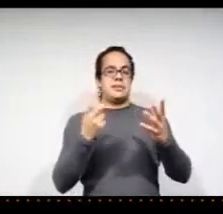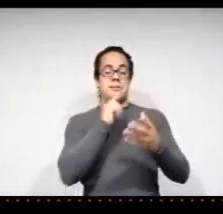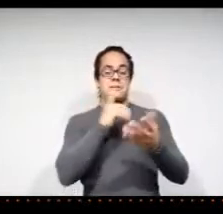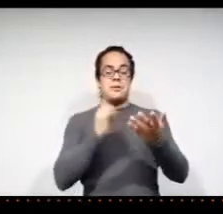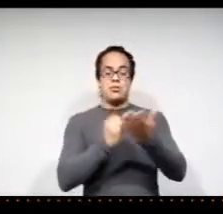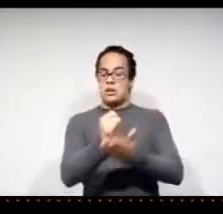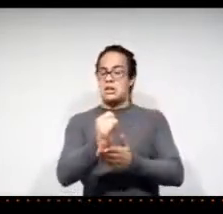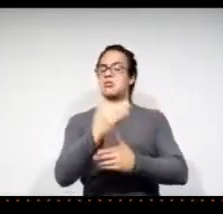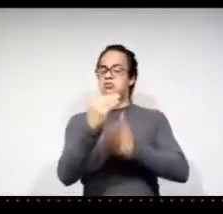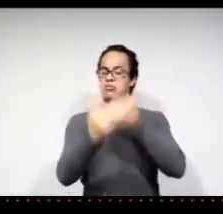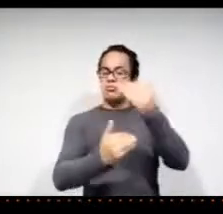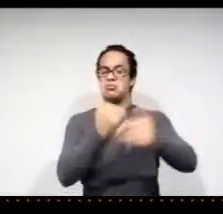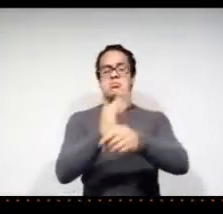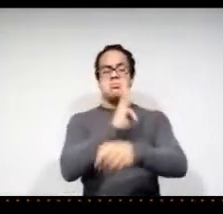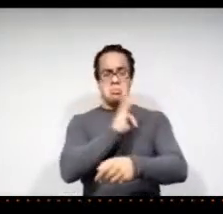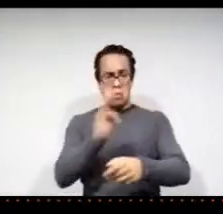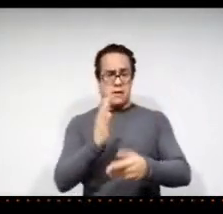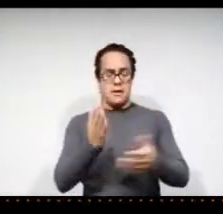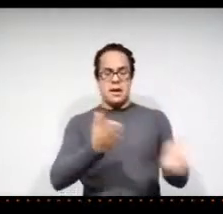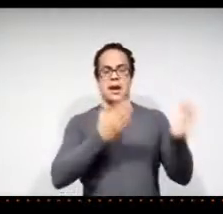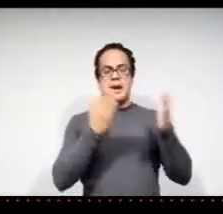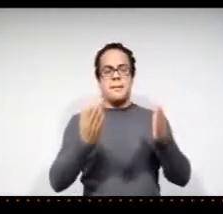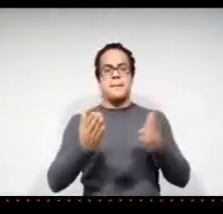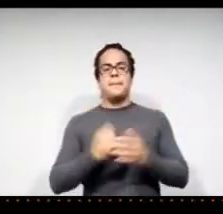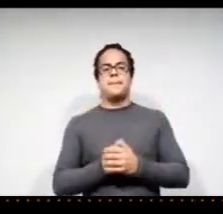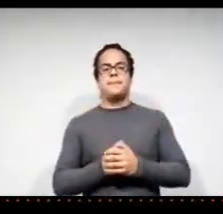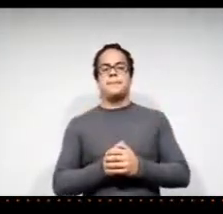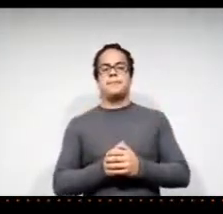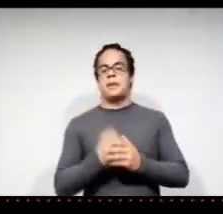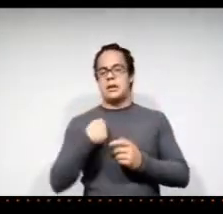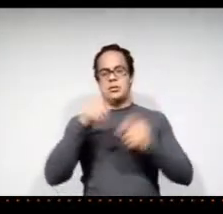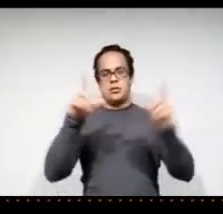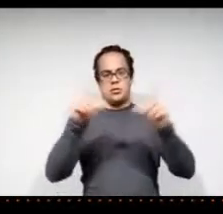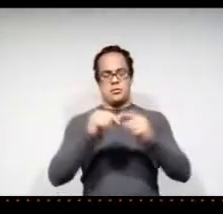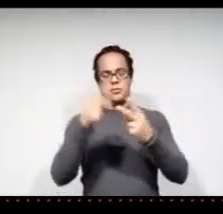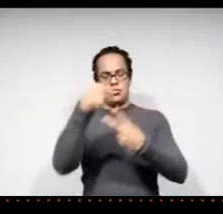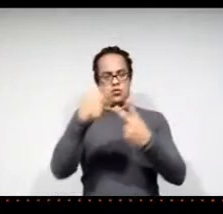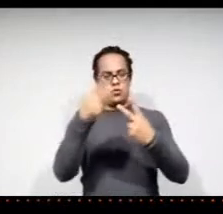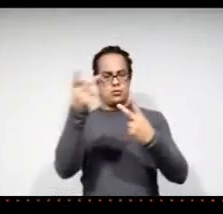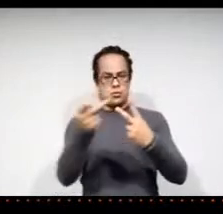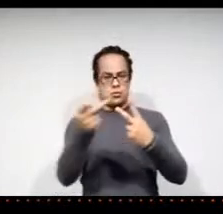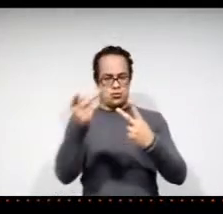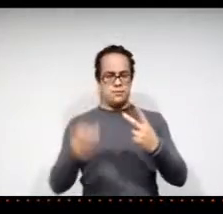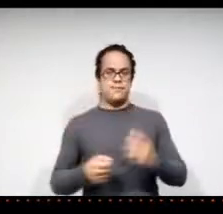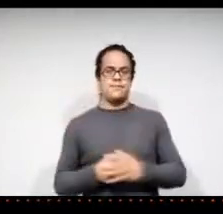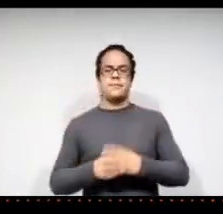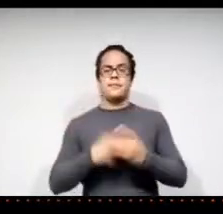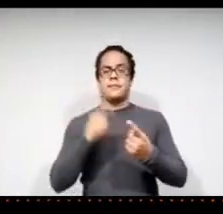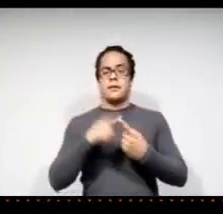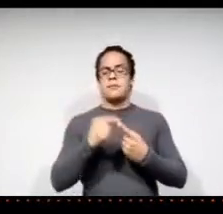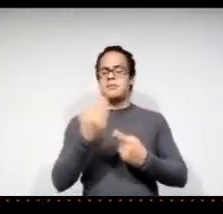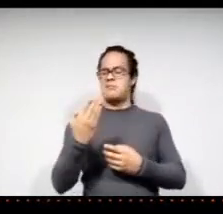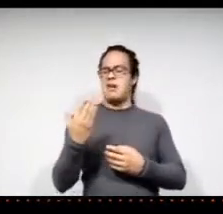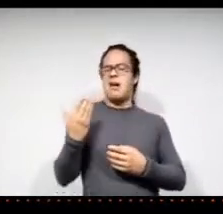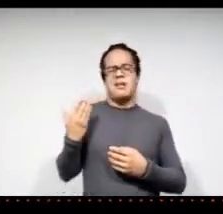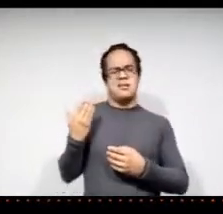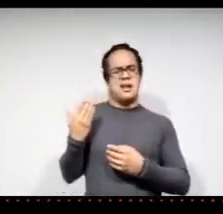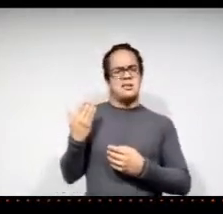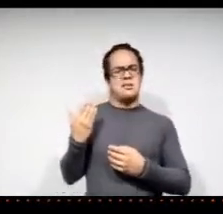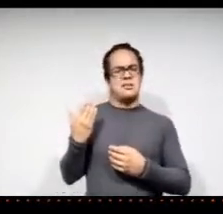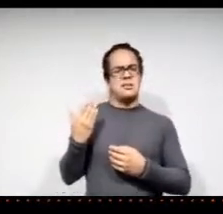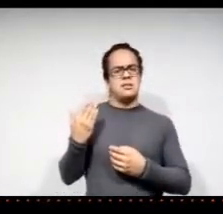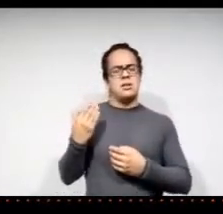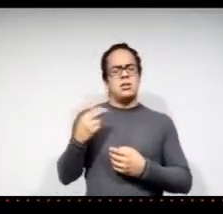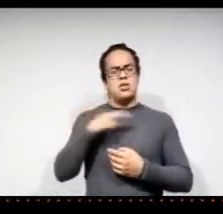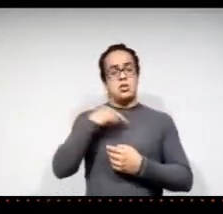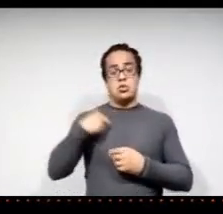decisiones? Y retomando a la TUR, quiero cerrar con estas dos preguntas. ¿Qué de lo que hacíamos antes estamos dispuestos a dejar